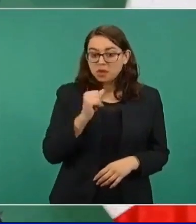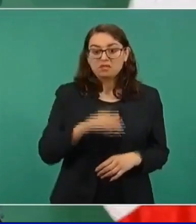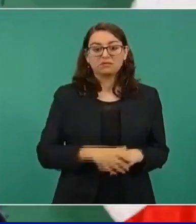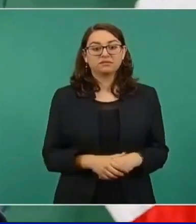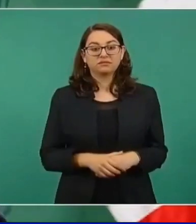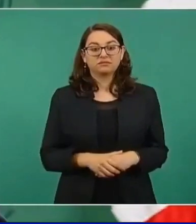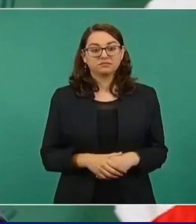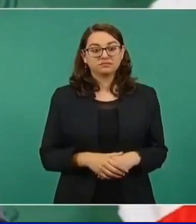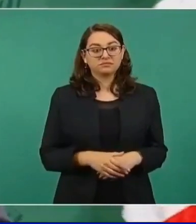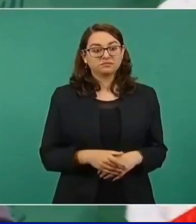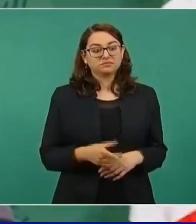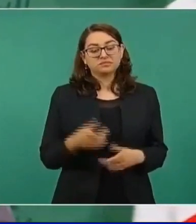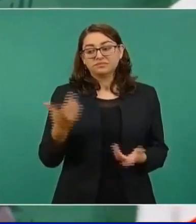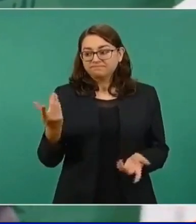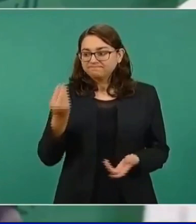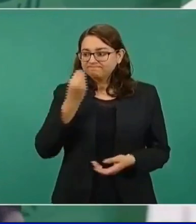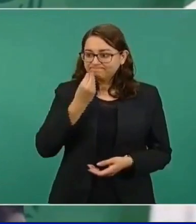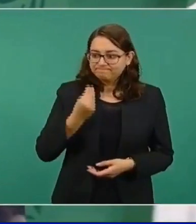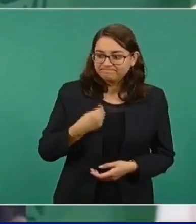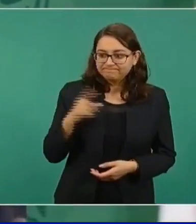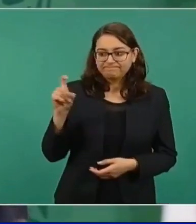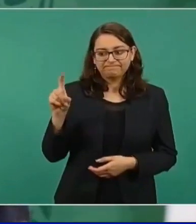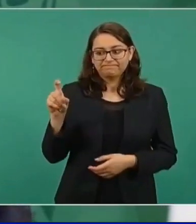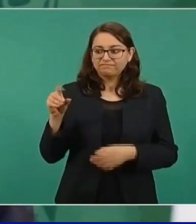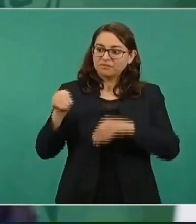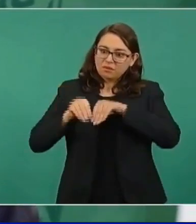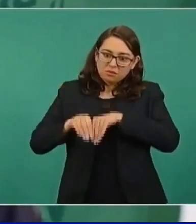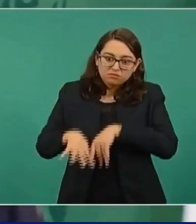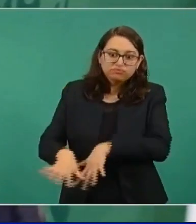y se inunda Tabasco.